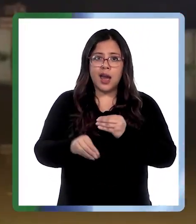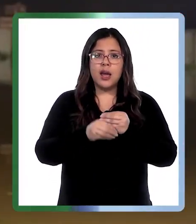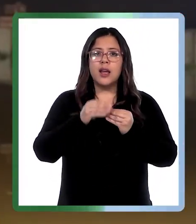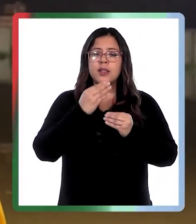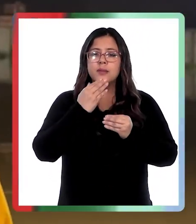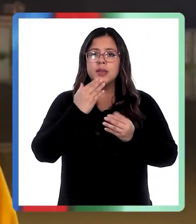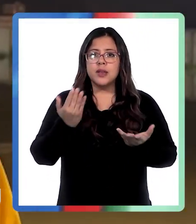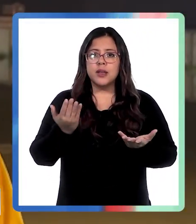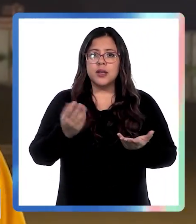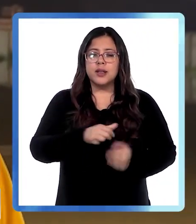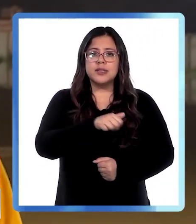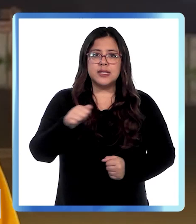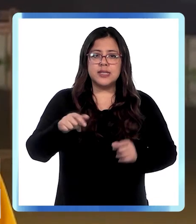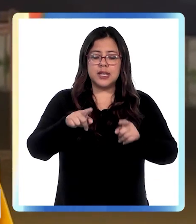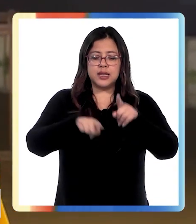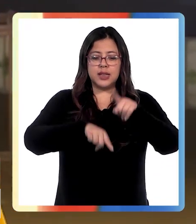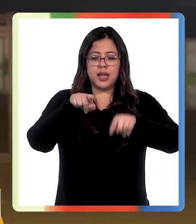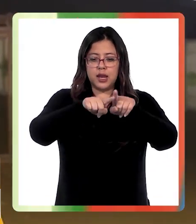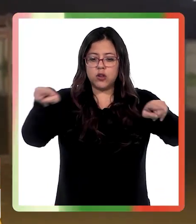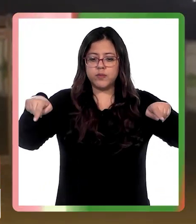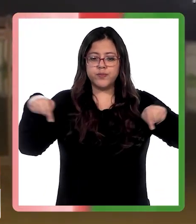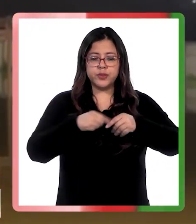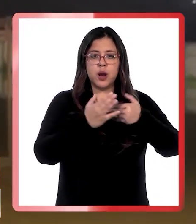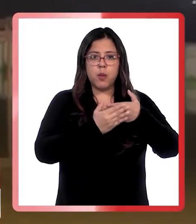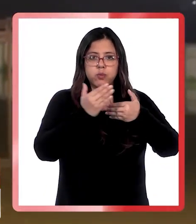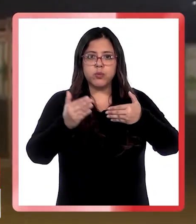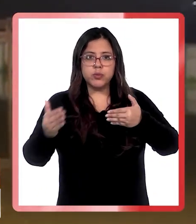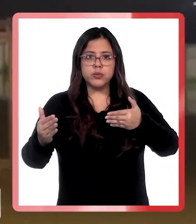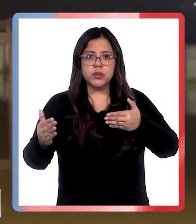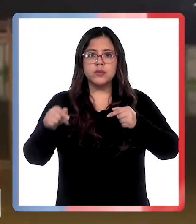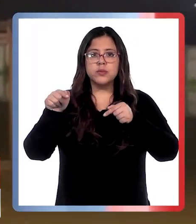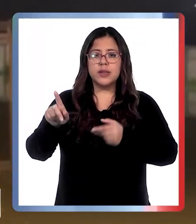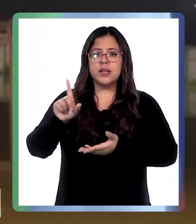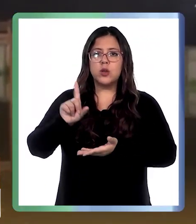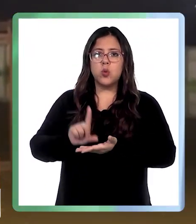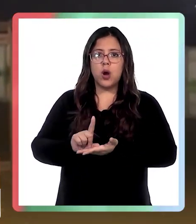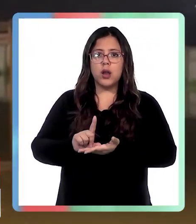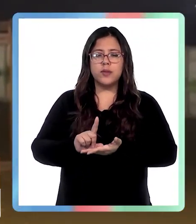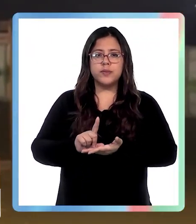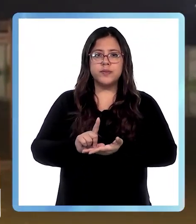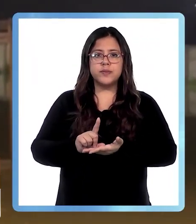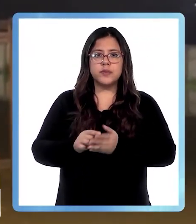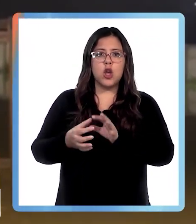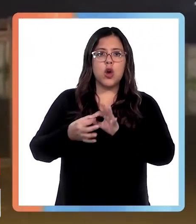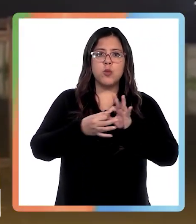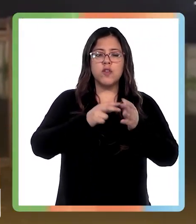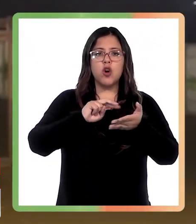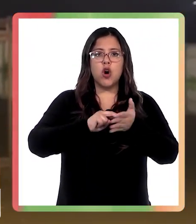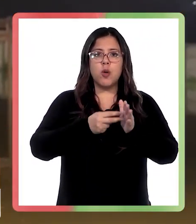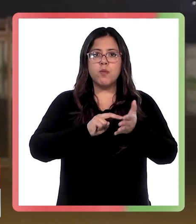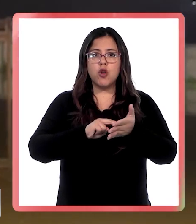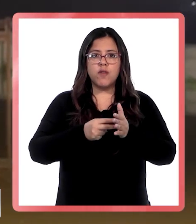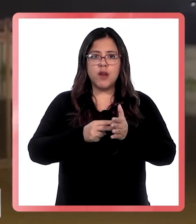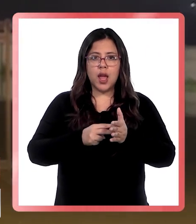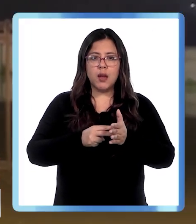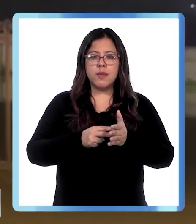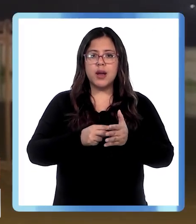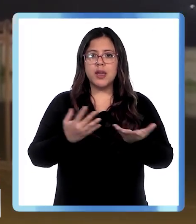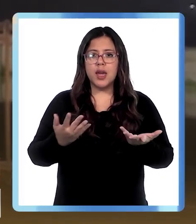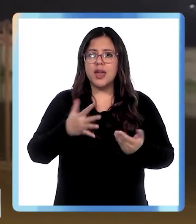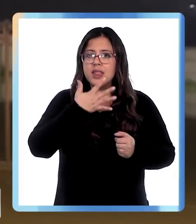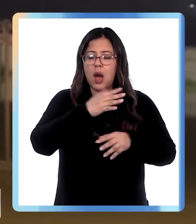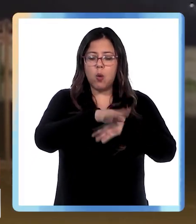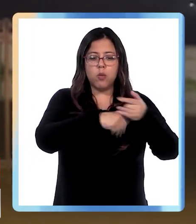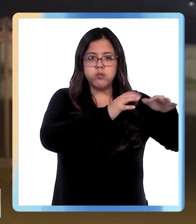además debemos agregar ciertas cerca de 600 hectáreas que en el sector rural están bajo del agua eh Por salidas de ríos y